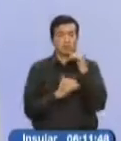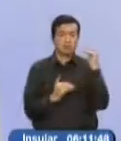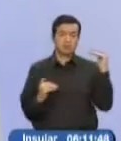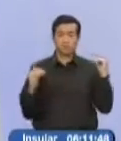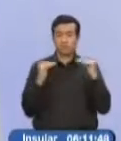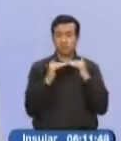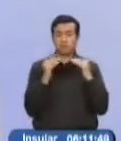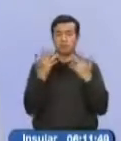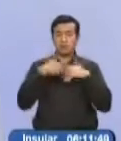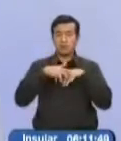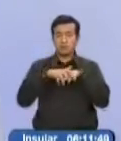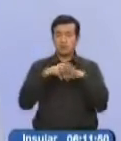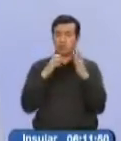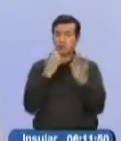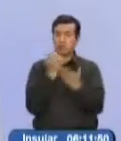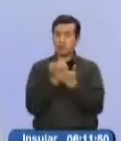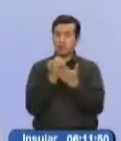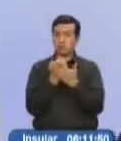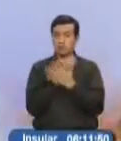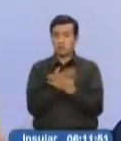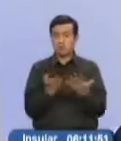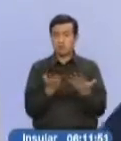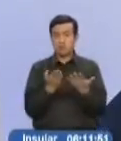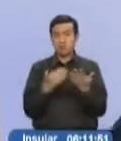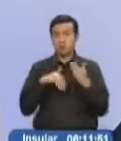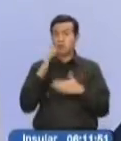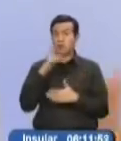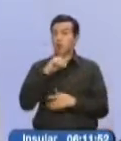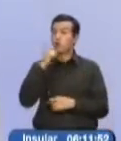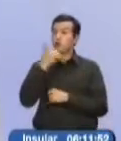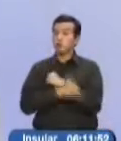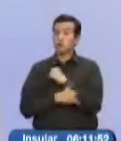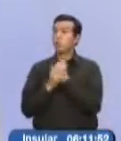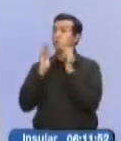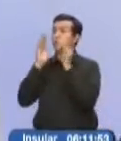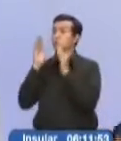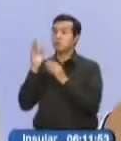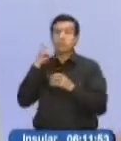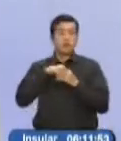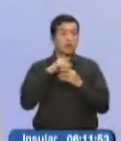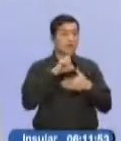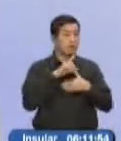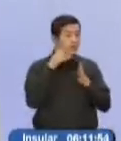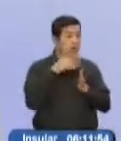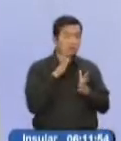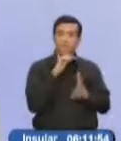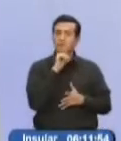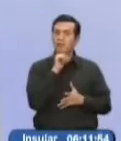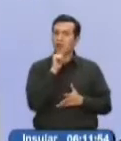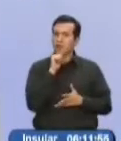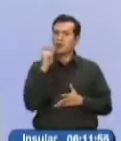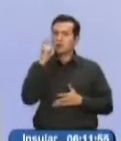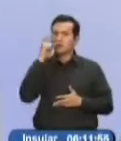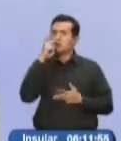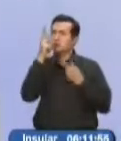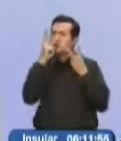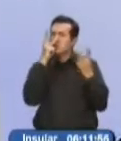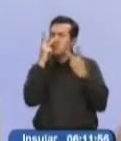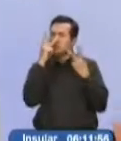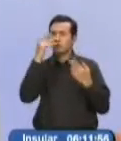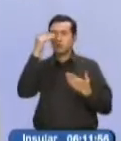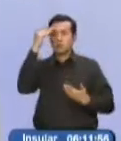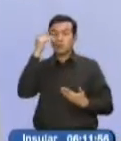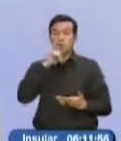equitativas, integrarnos económicamente, porque más trabajamos con otros países que casa adentro. Necesitamos una visión política y